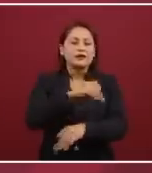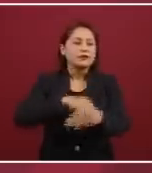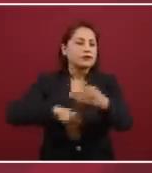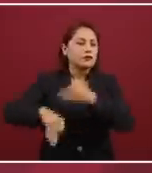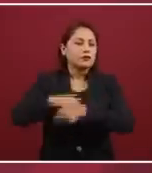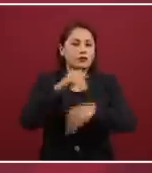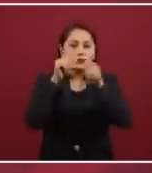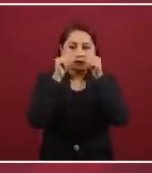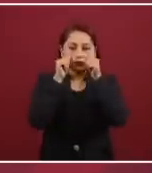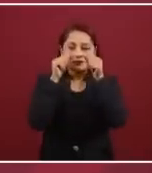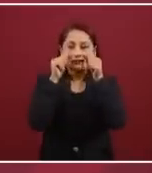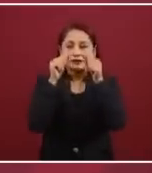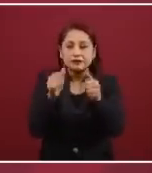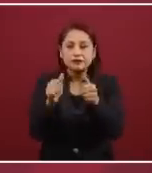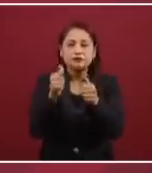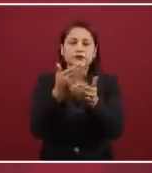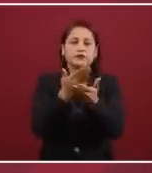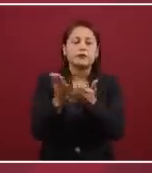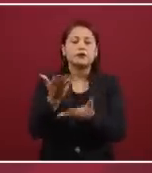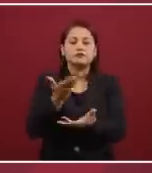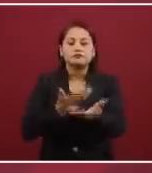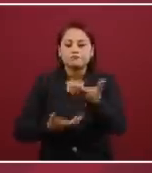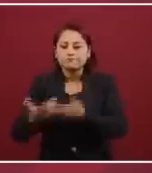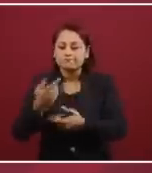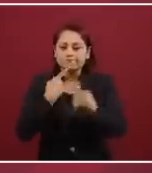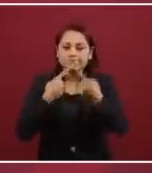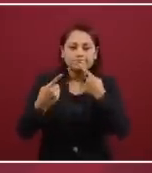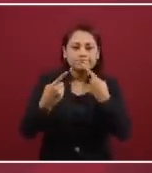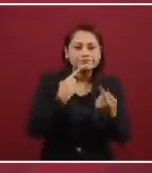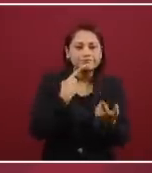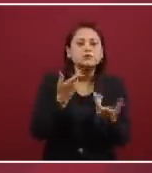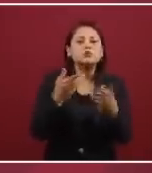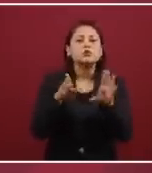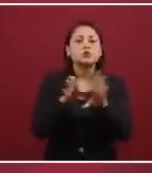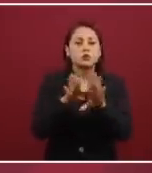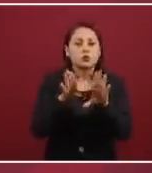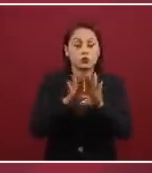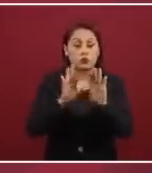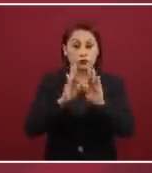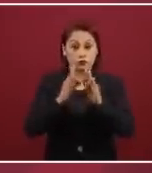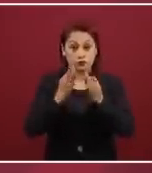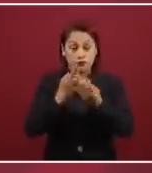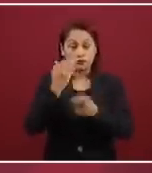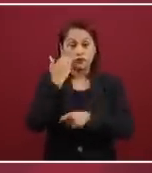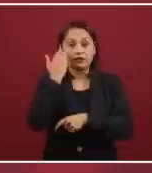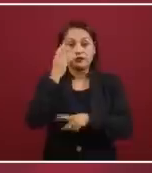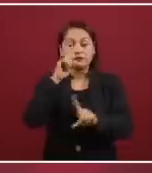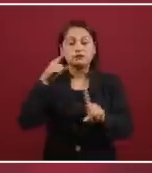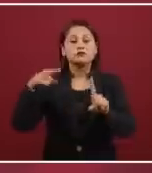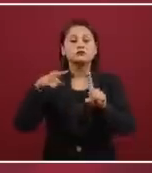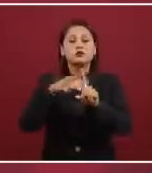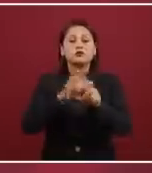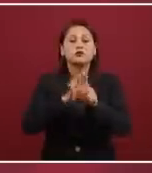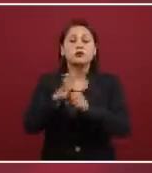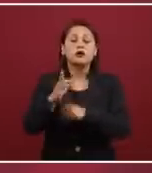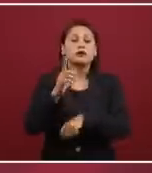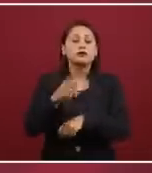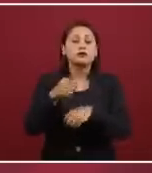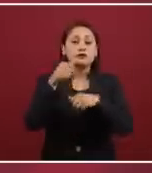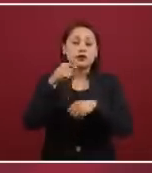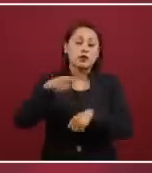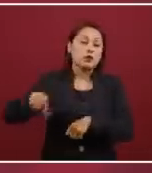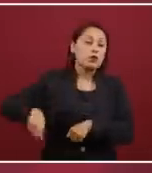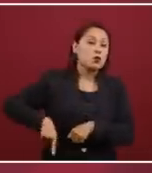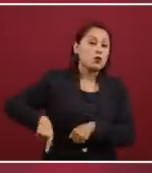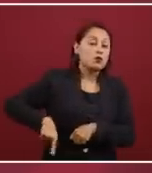el diálogo. Entonces, la estrategia de comunicación se basa en escuchar. El gobierno, el Estado debe escuchar a